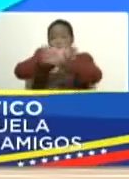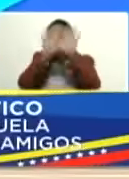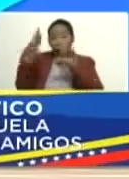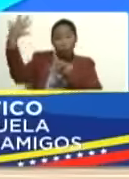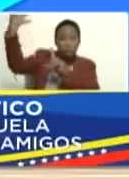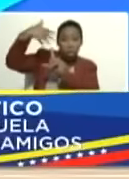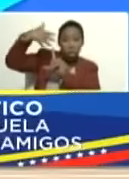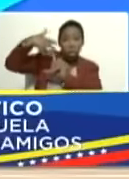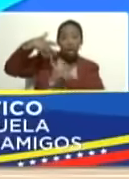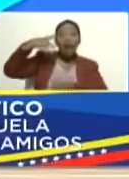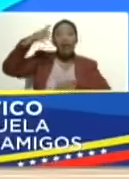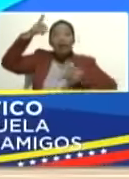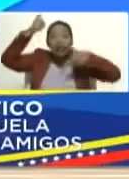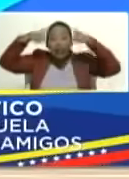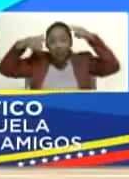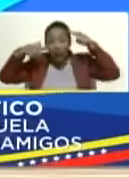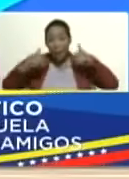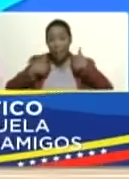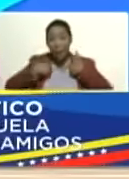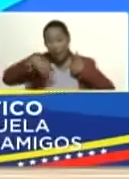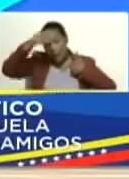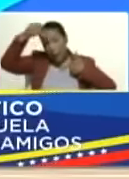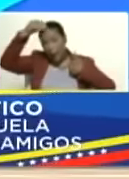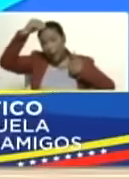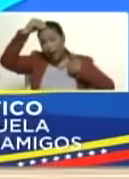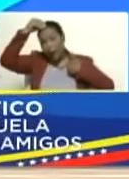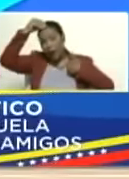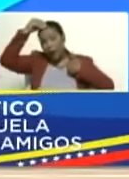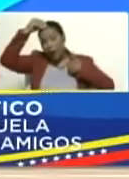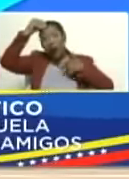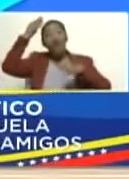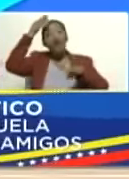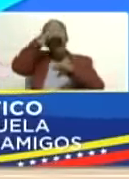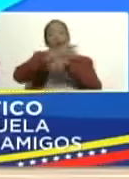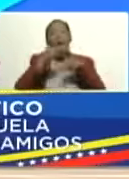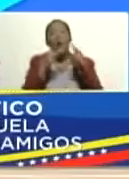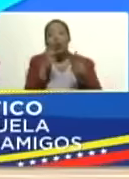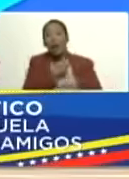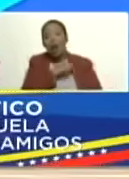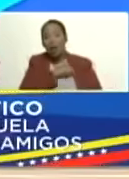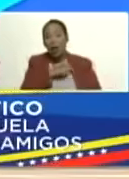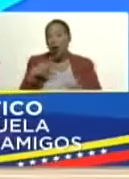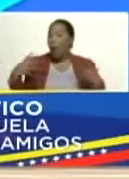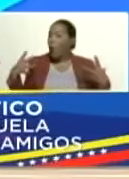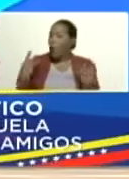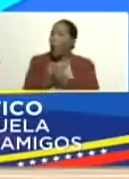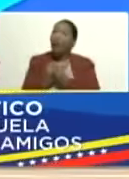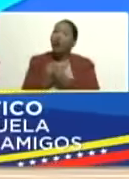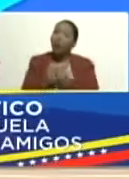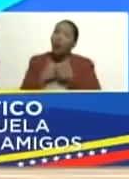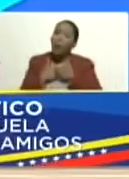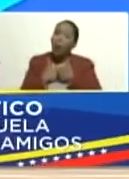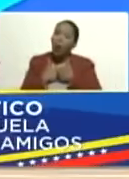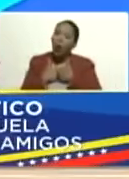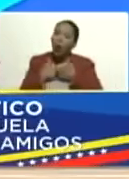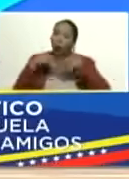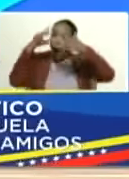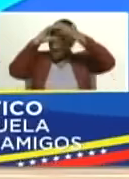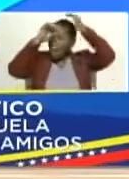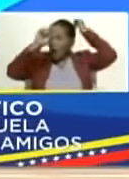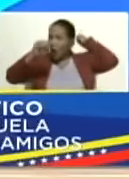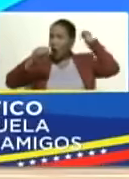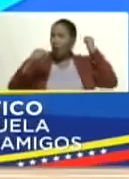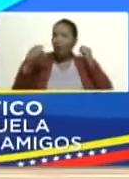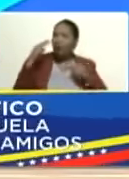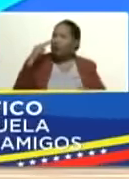Chávez. Fuimos a Puerto España, Trinidad. Me acompañó el gran embajador, no lo he visto